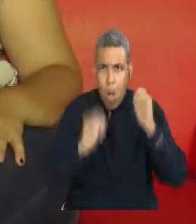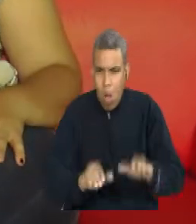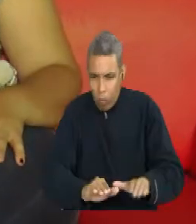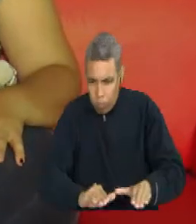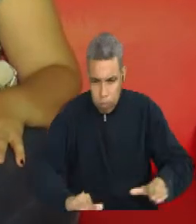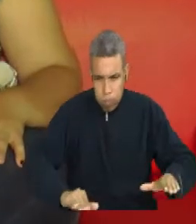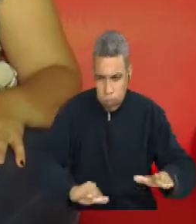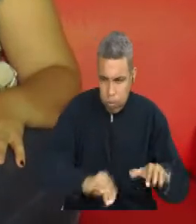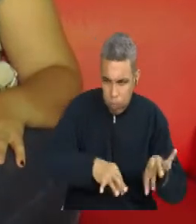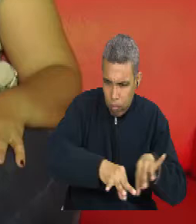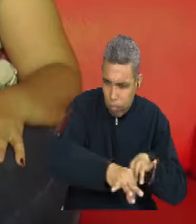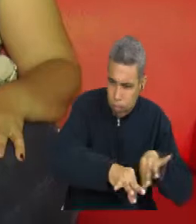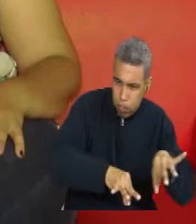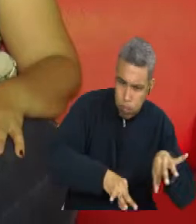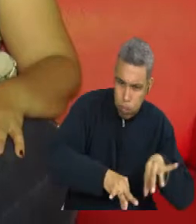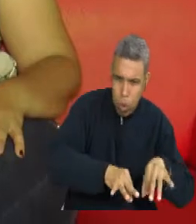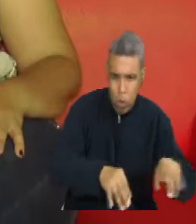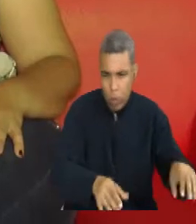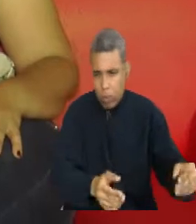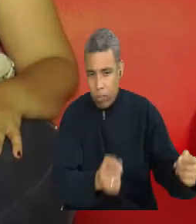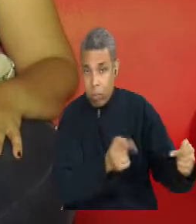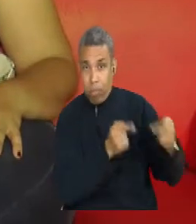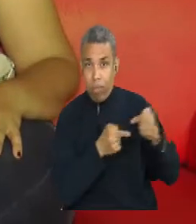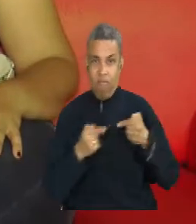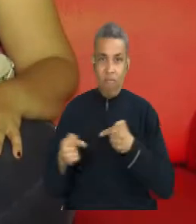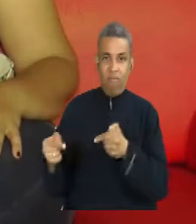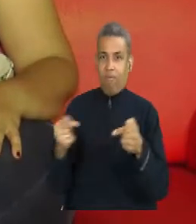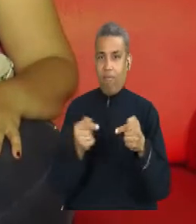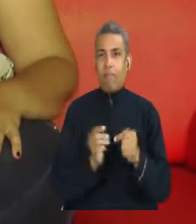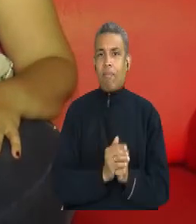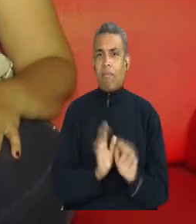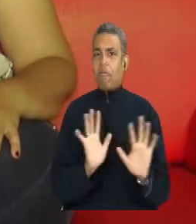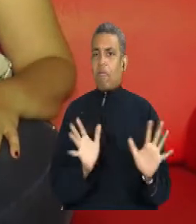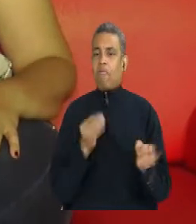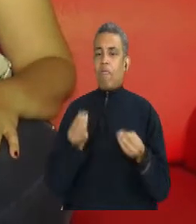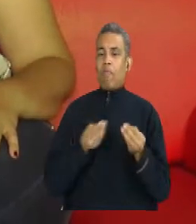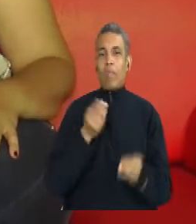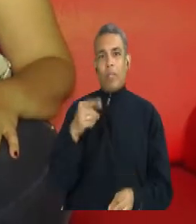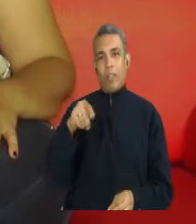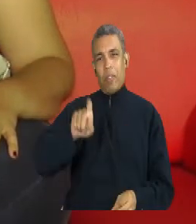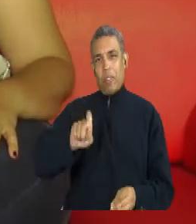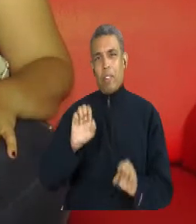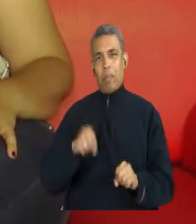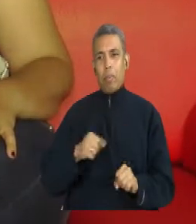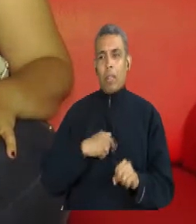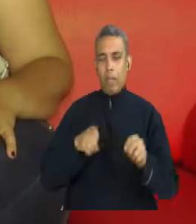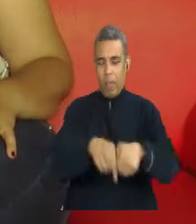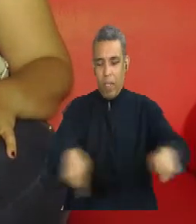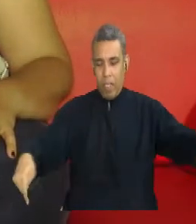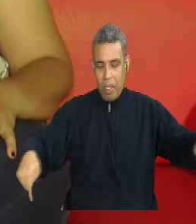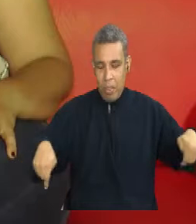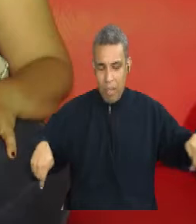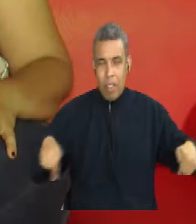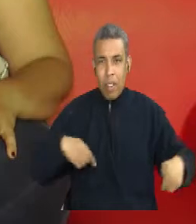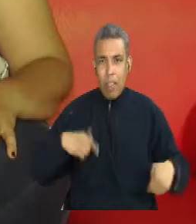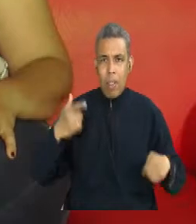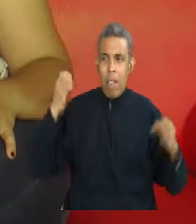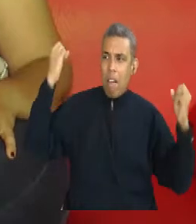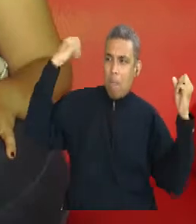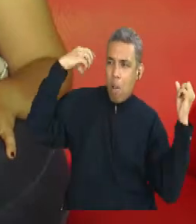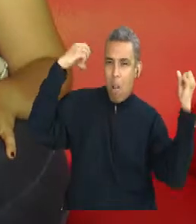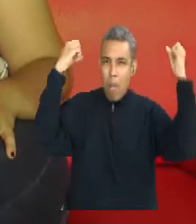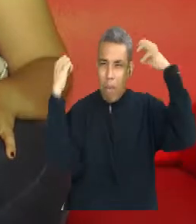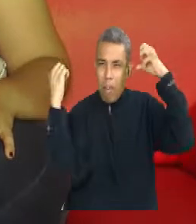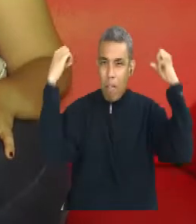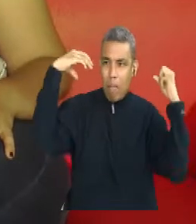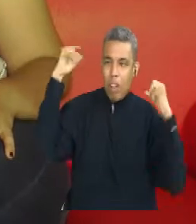Bueno, es importante saber que ese 16 de julio ya tenemos que hacer, es participar e ir a nuestra batalla de DJs el día 16, como les decía, de